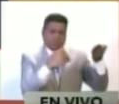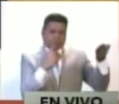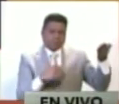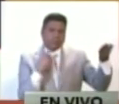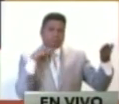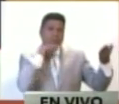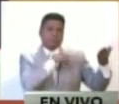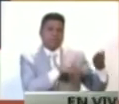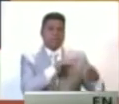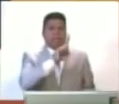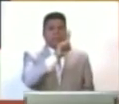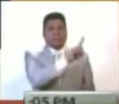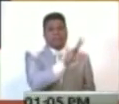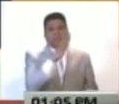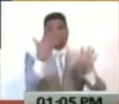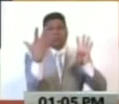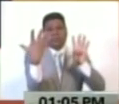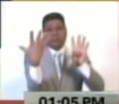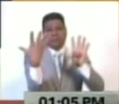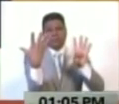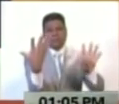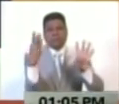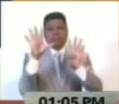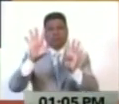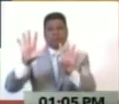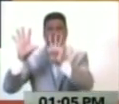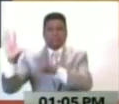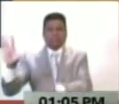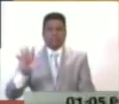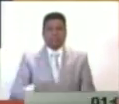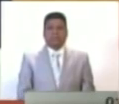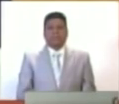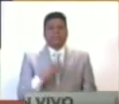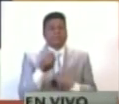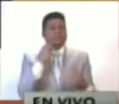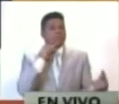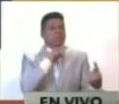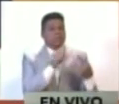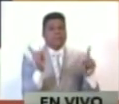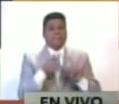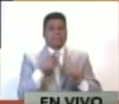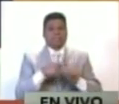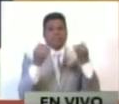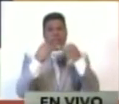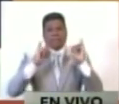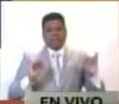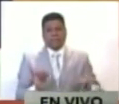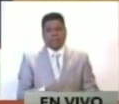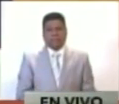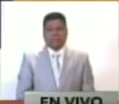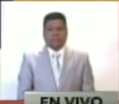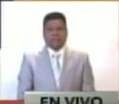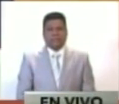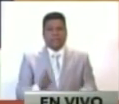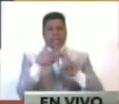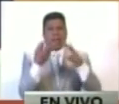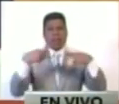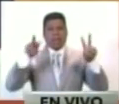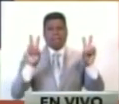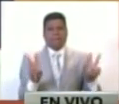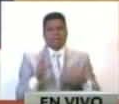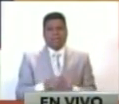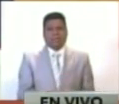el principio de autodeterminación, que destaca el principio de independencia, la paz,